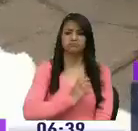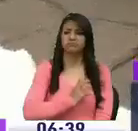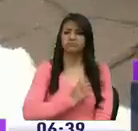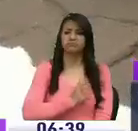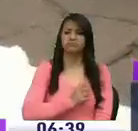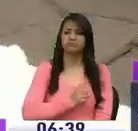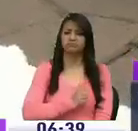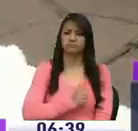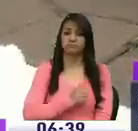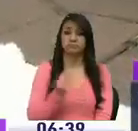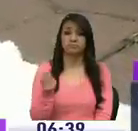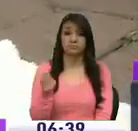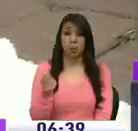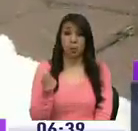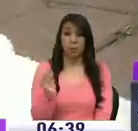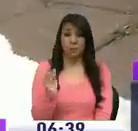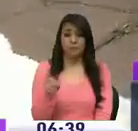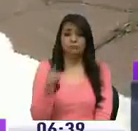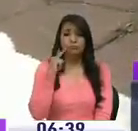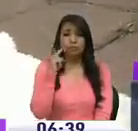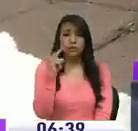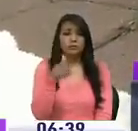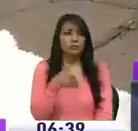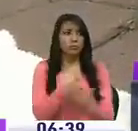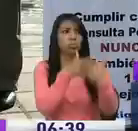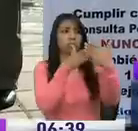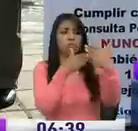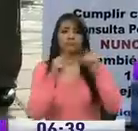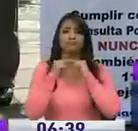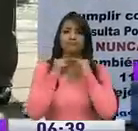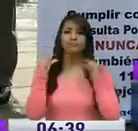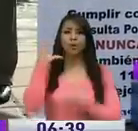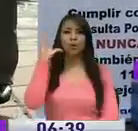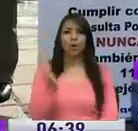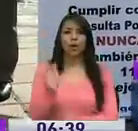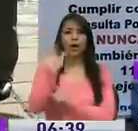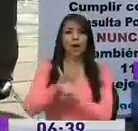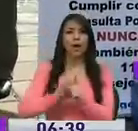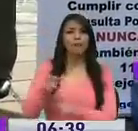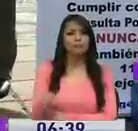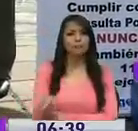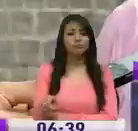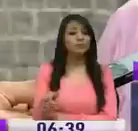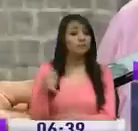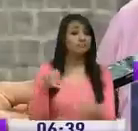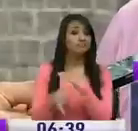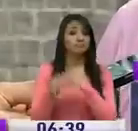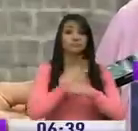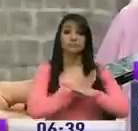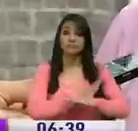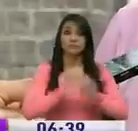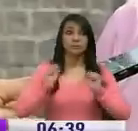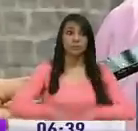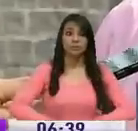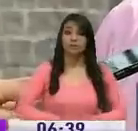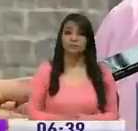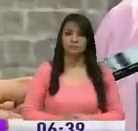su corta edad le impidió enfrentar a un sacerdote de Cuenca que abusó de su inocencia fuimos